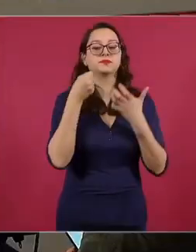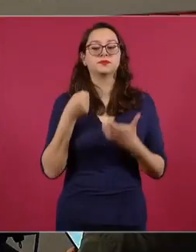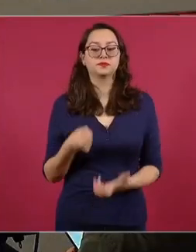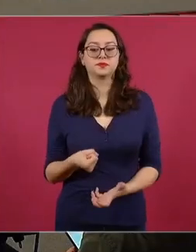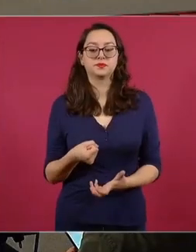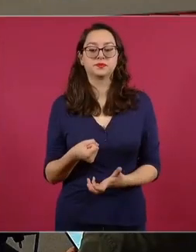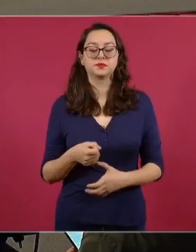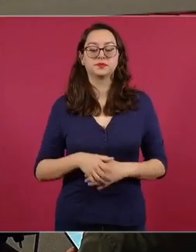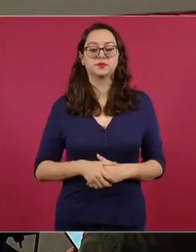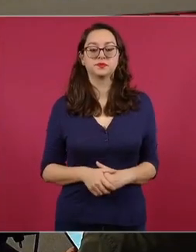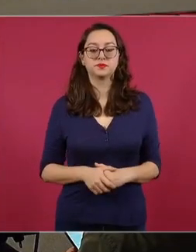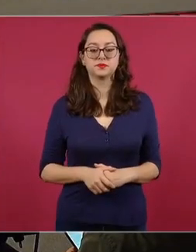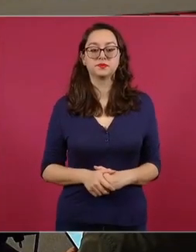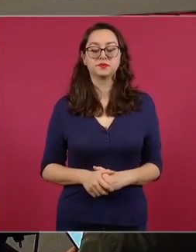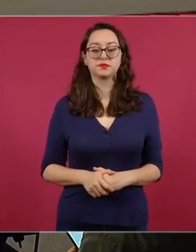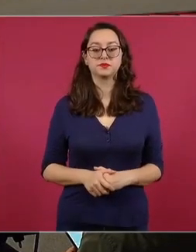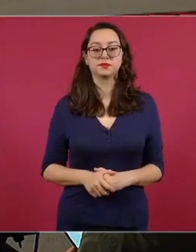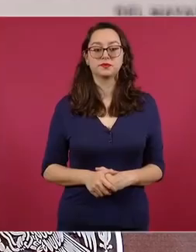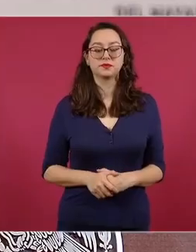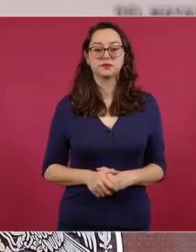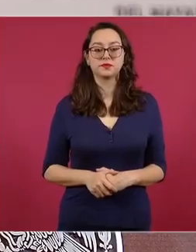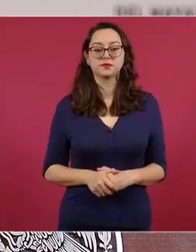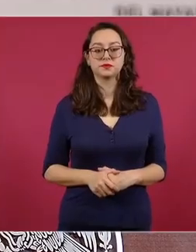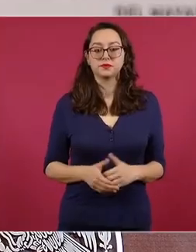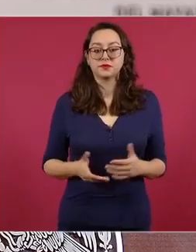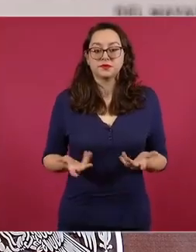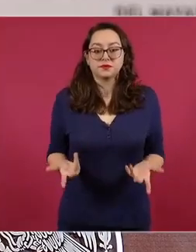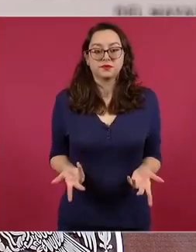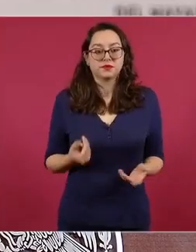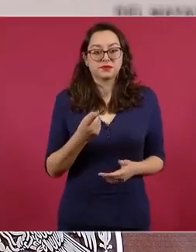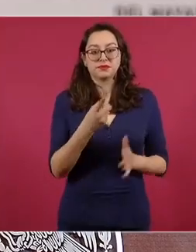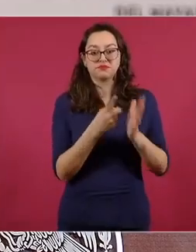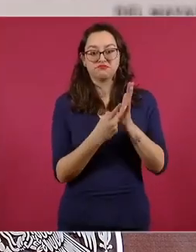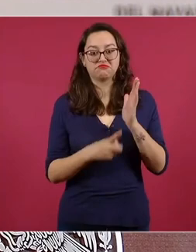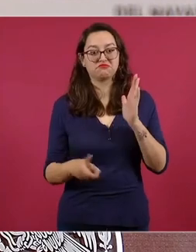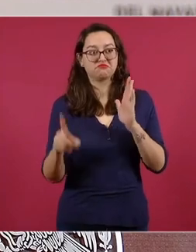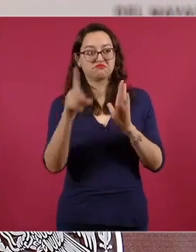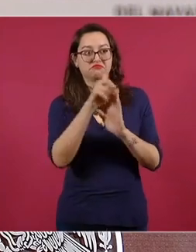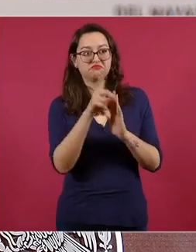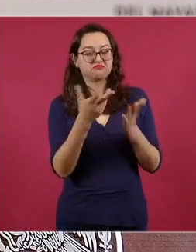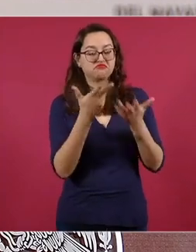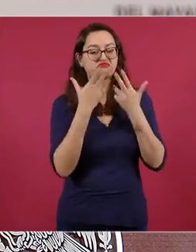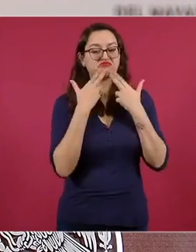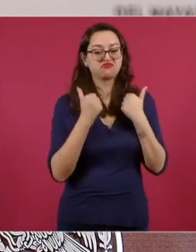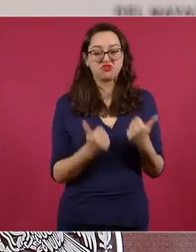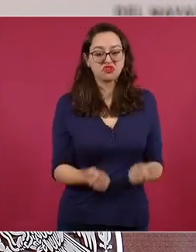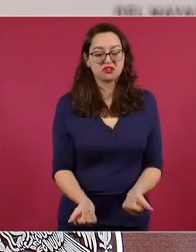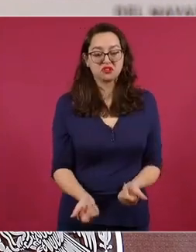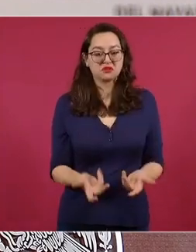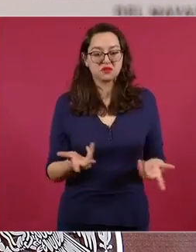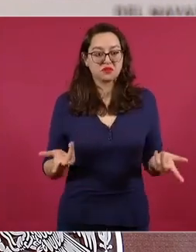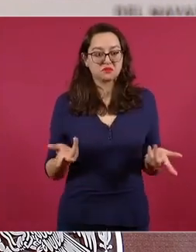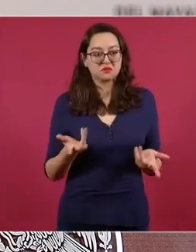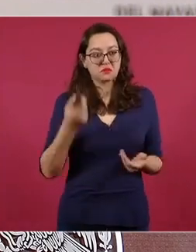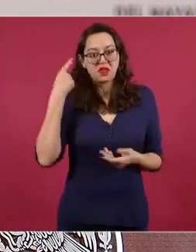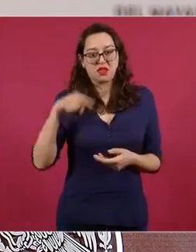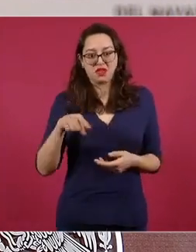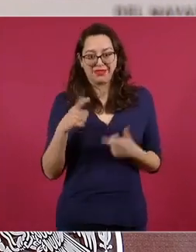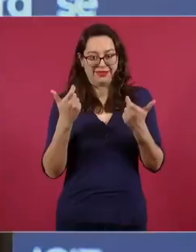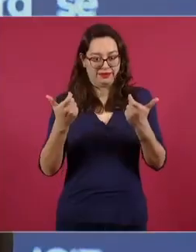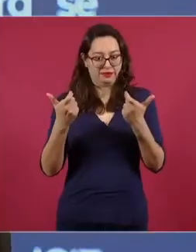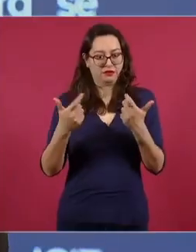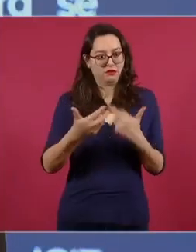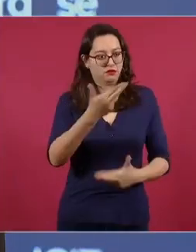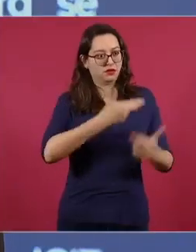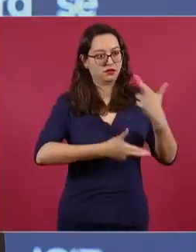rápidamente esos inmuebles que no le sirven a un gobierno para nada, y